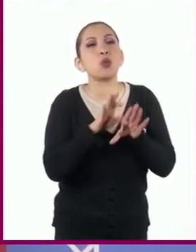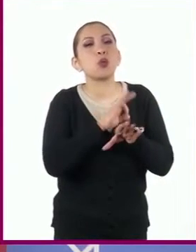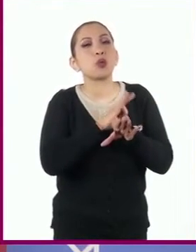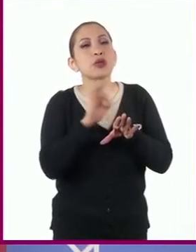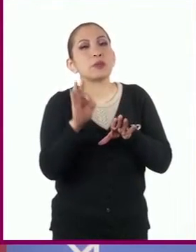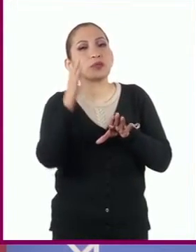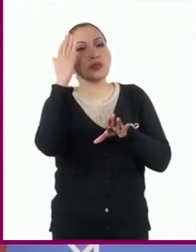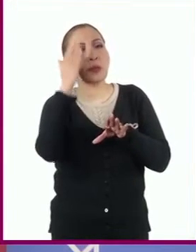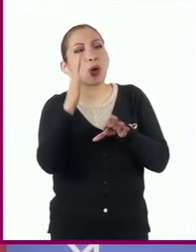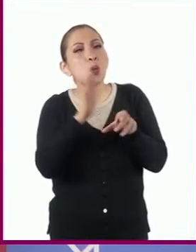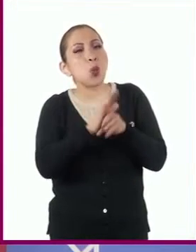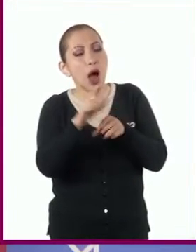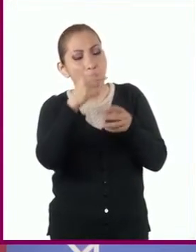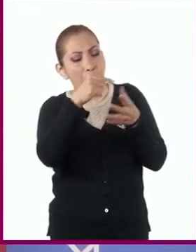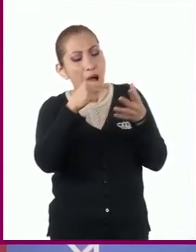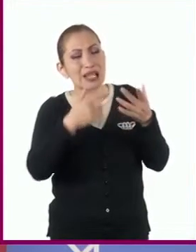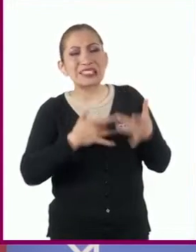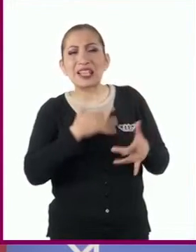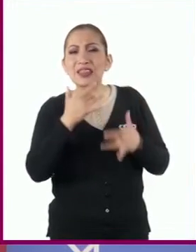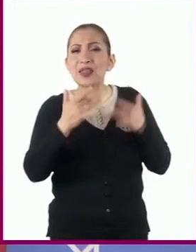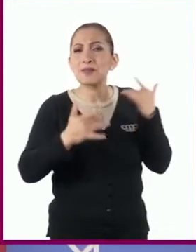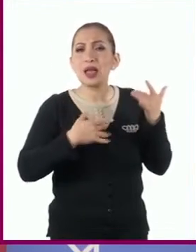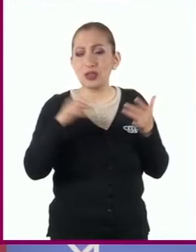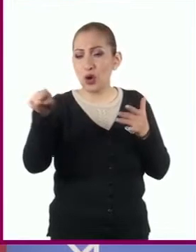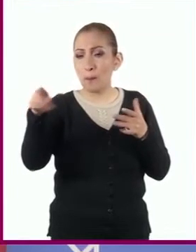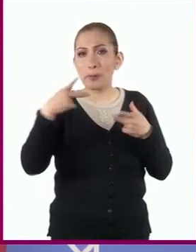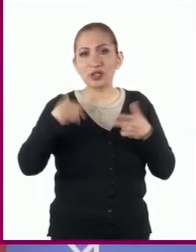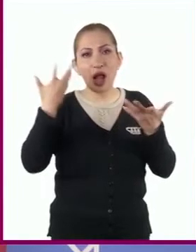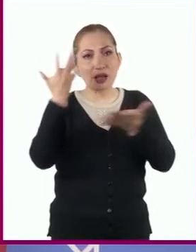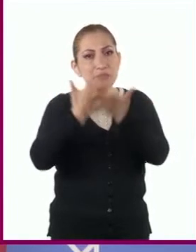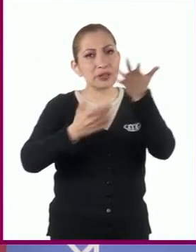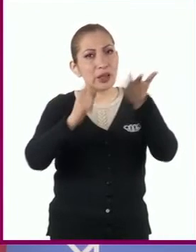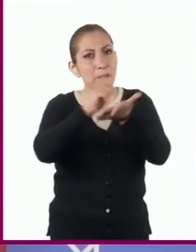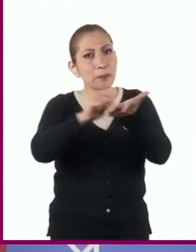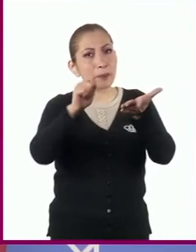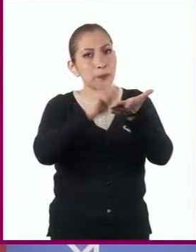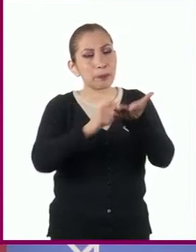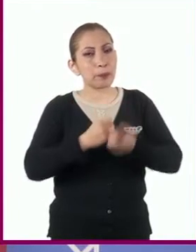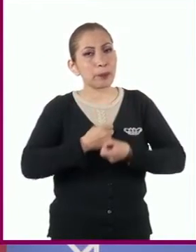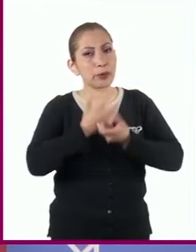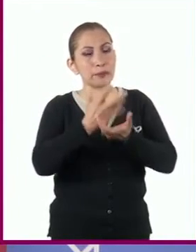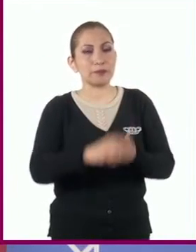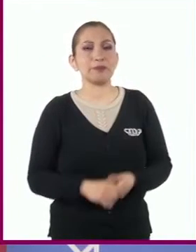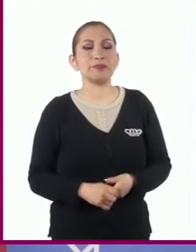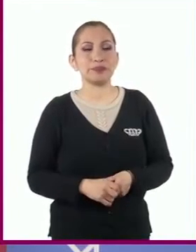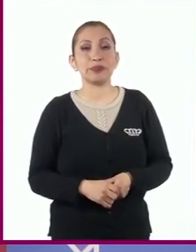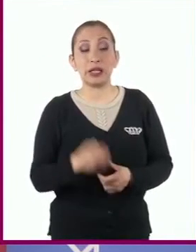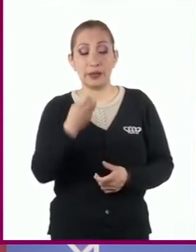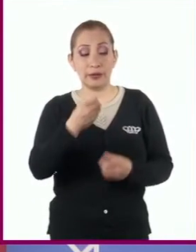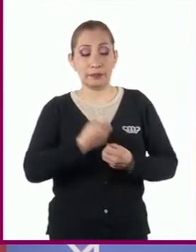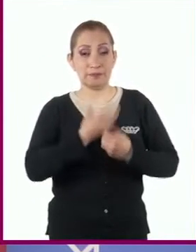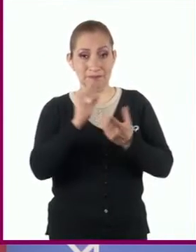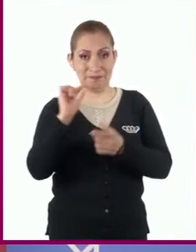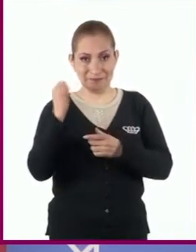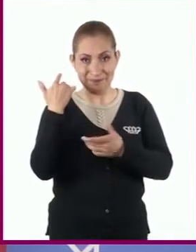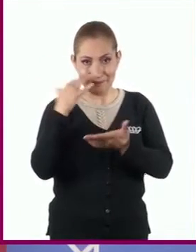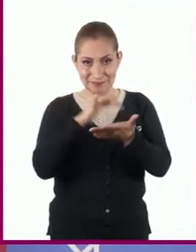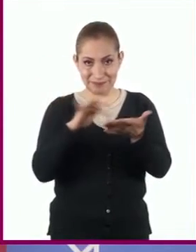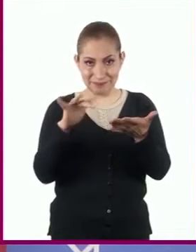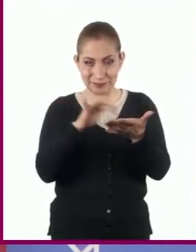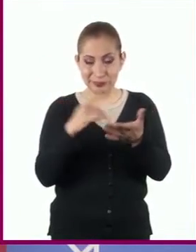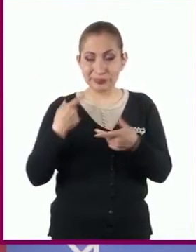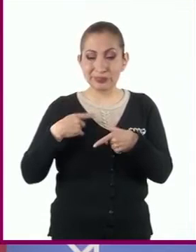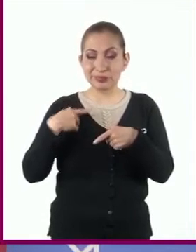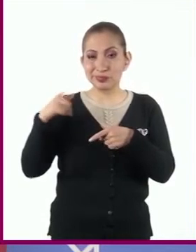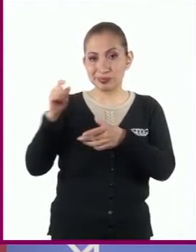podemos saber cuáles son los sentimientos del autor del poema? En este poema que acabamos de leer, el